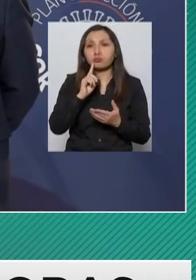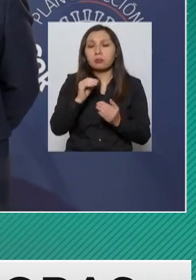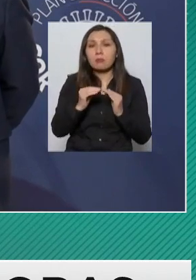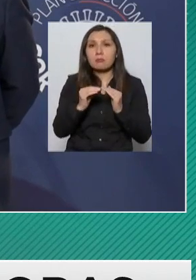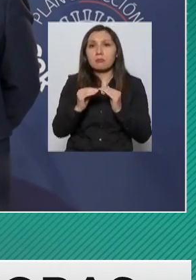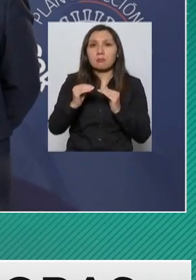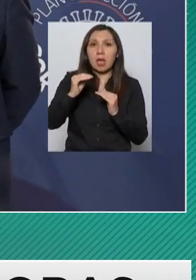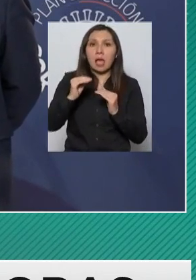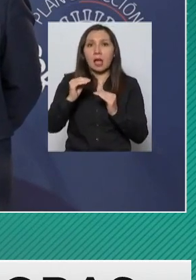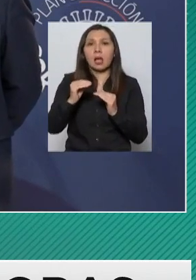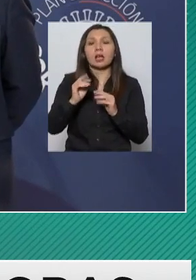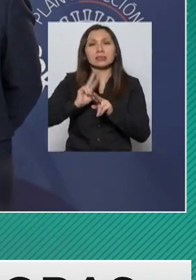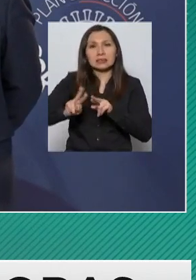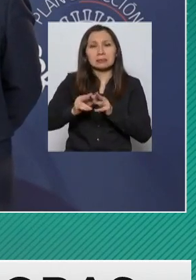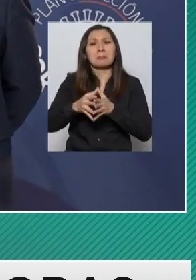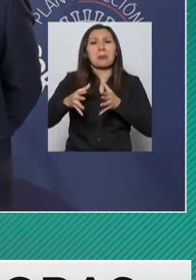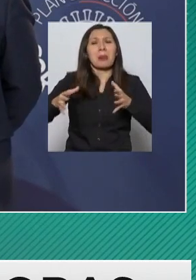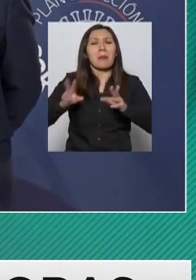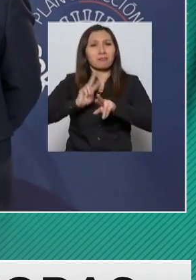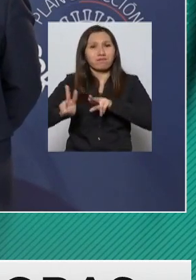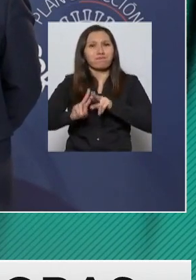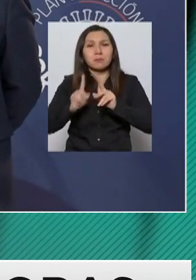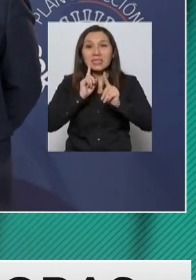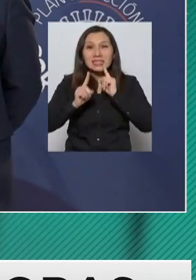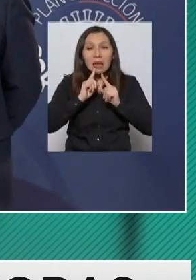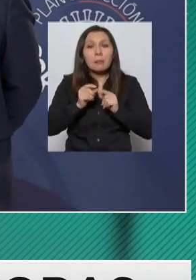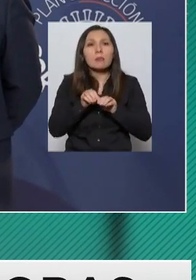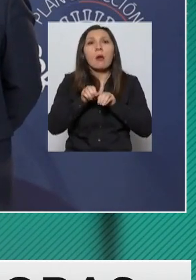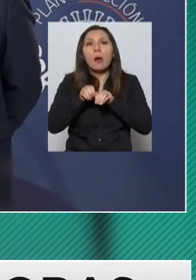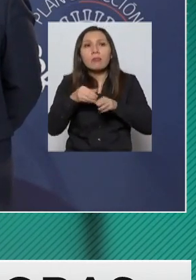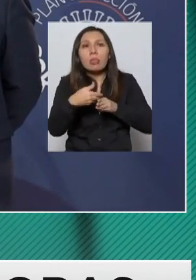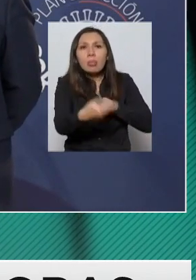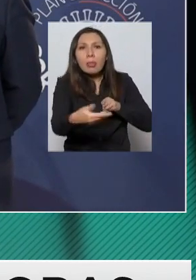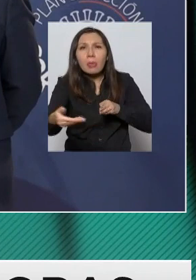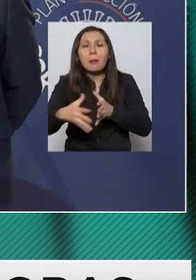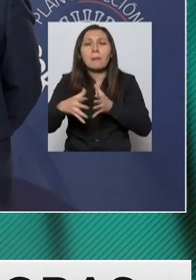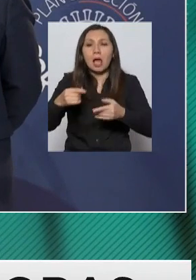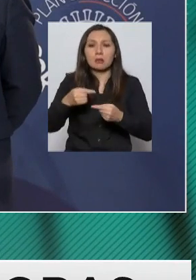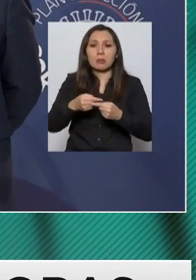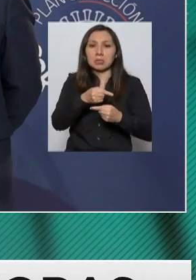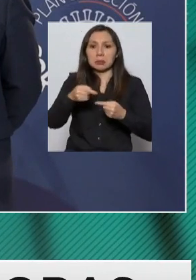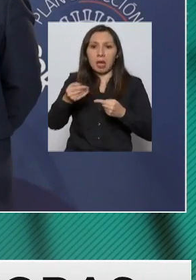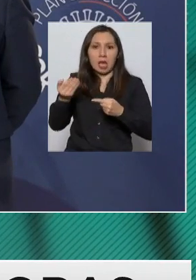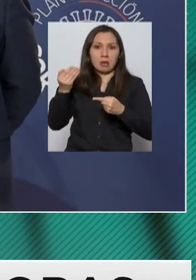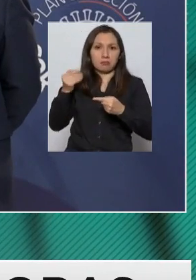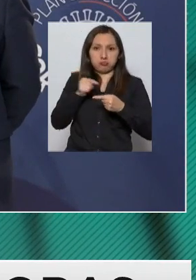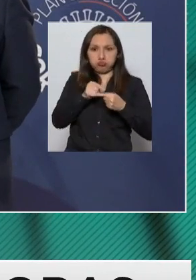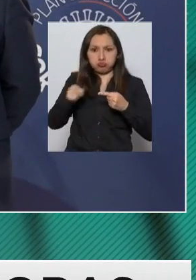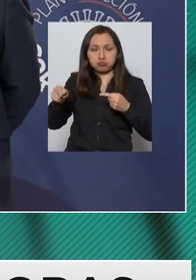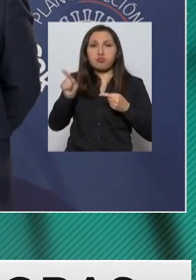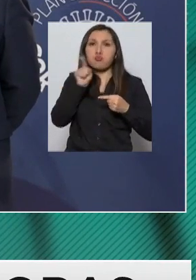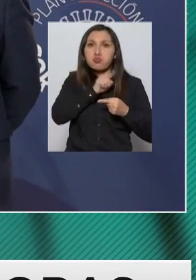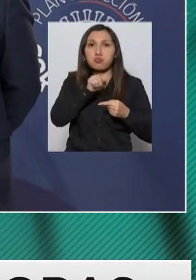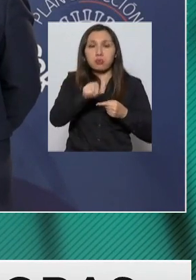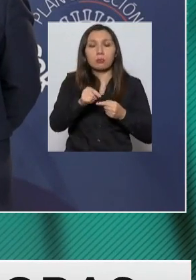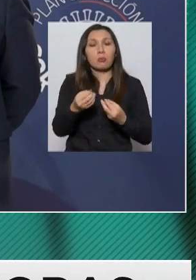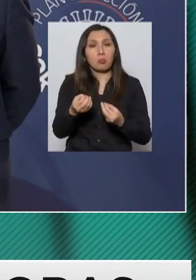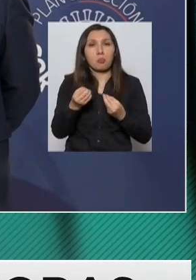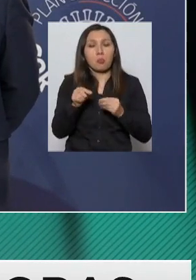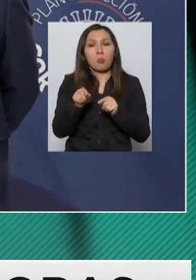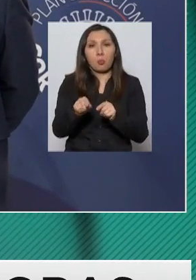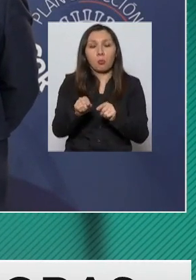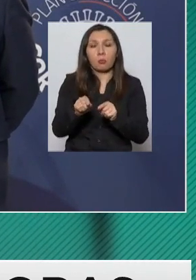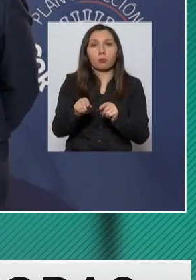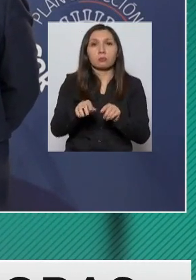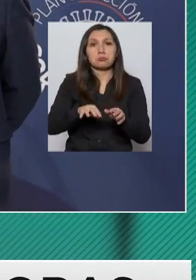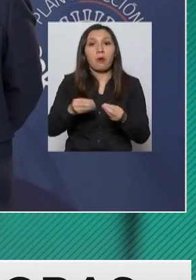un aumento de la realización de exámenes durante la última semana y esto obviamente es bastante